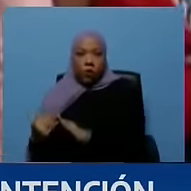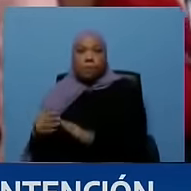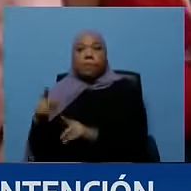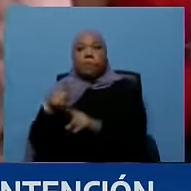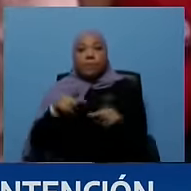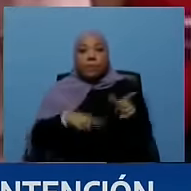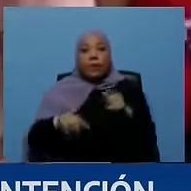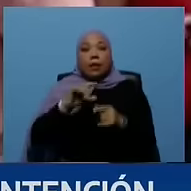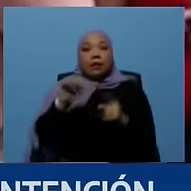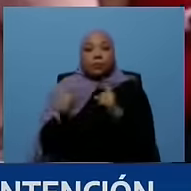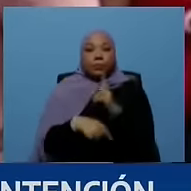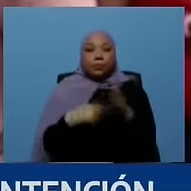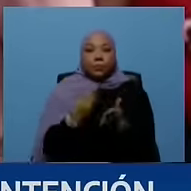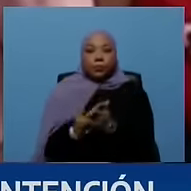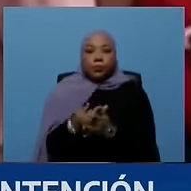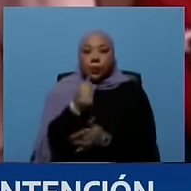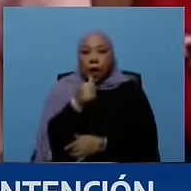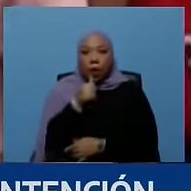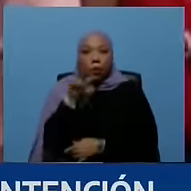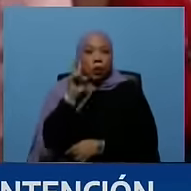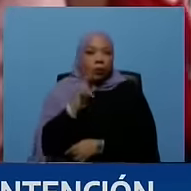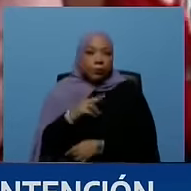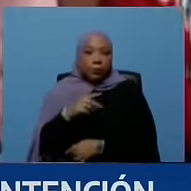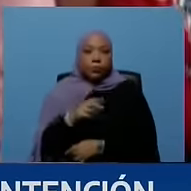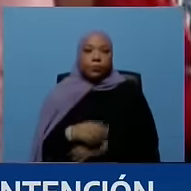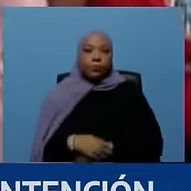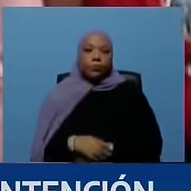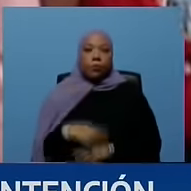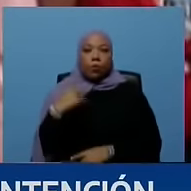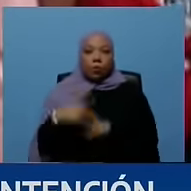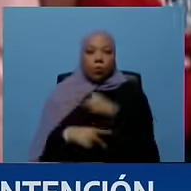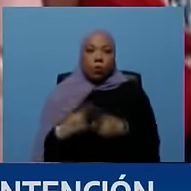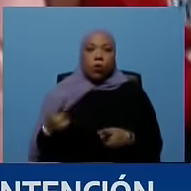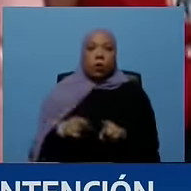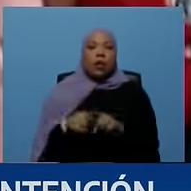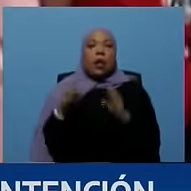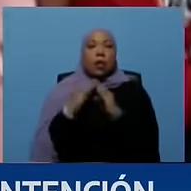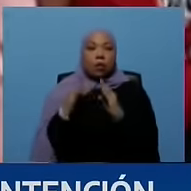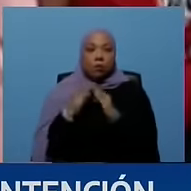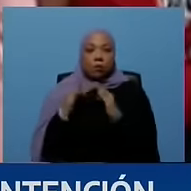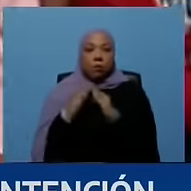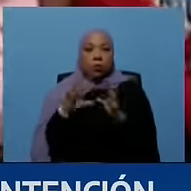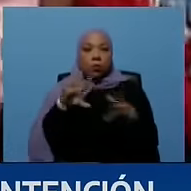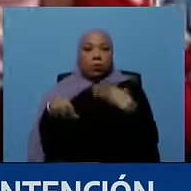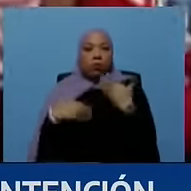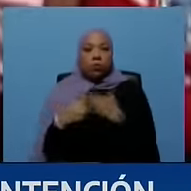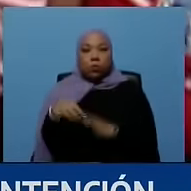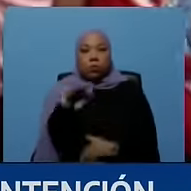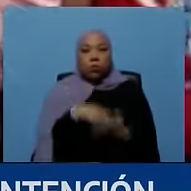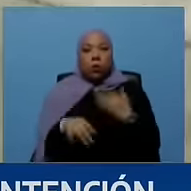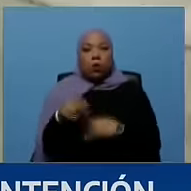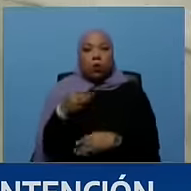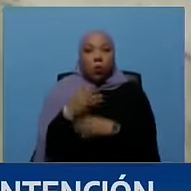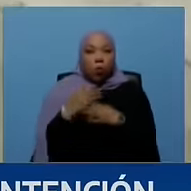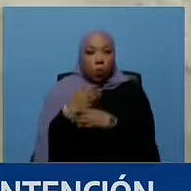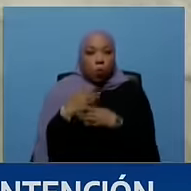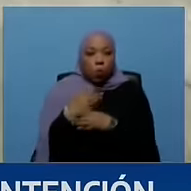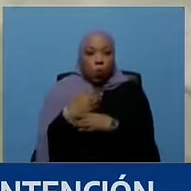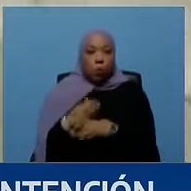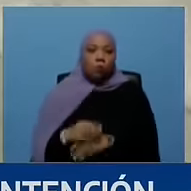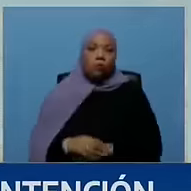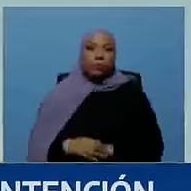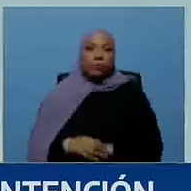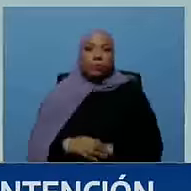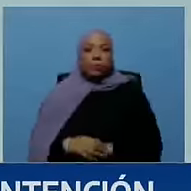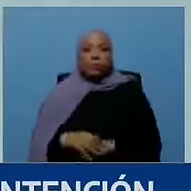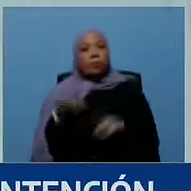infantil, reparación de aguas pluviales, rehabilitación de viviendas y sustitución de postes de madera por postes. Bueno,